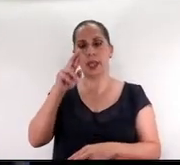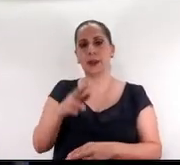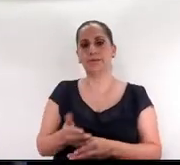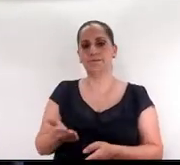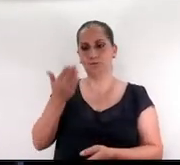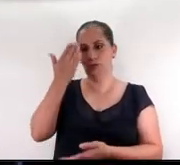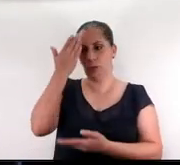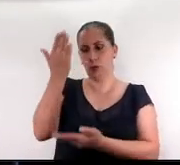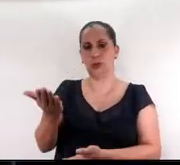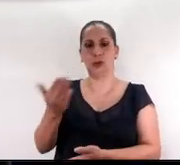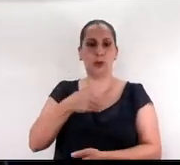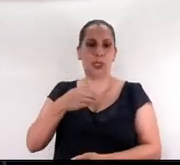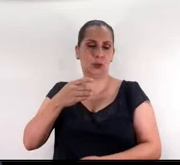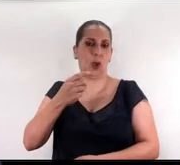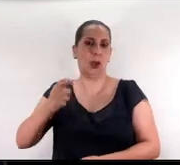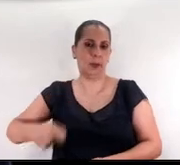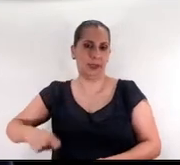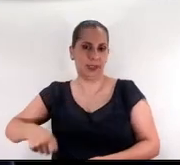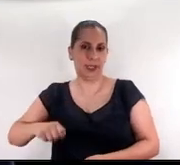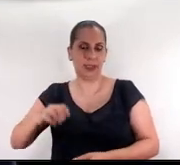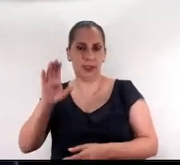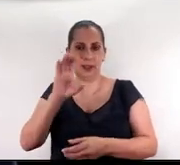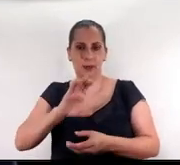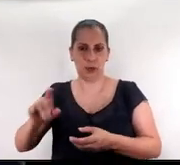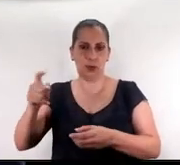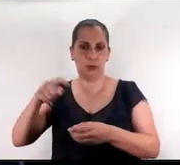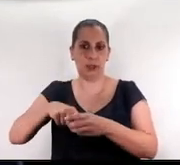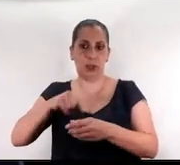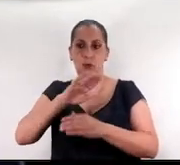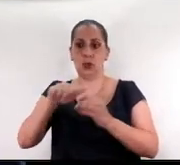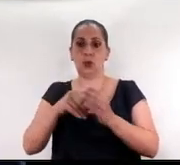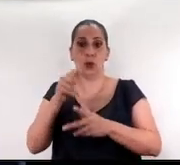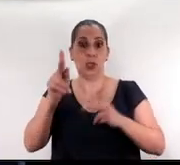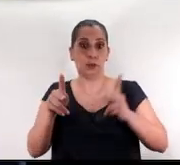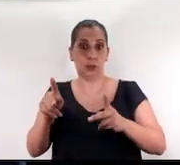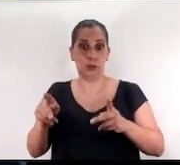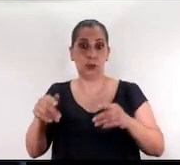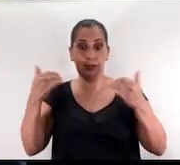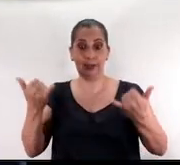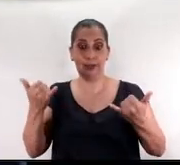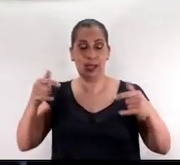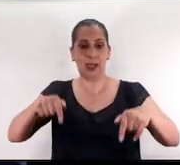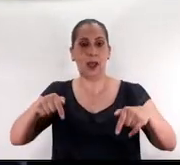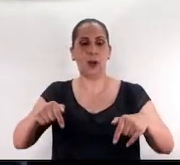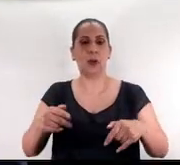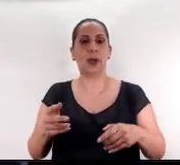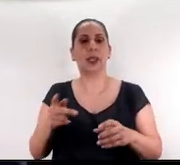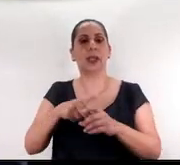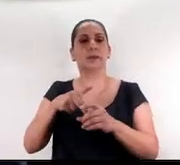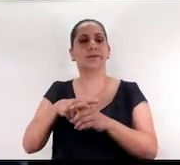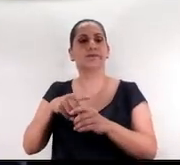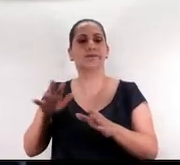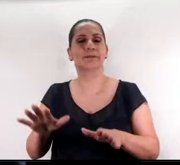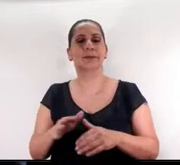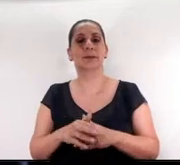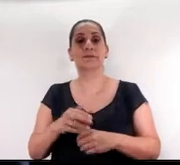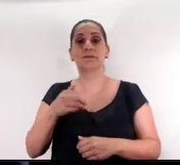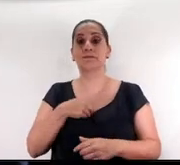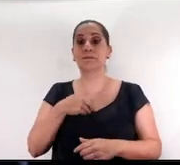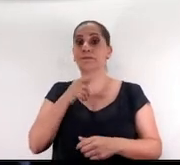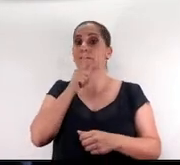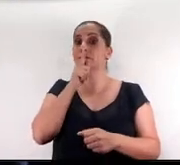presidente del Colegio Federado y a todos los participantes en este colegio. Mi